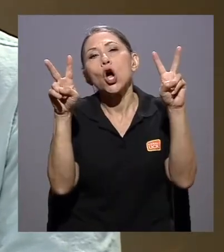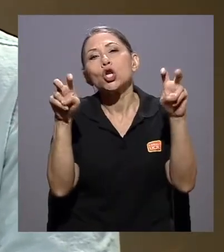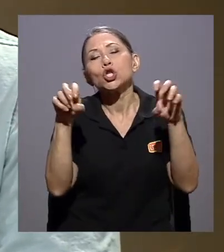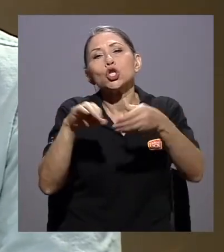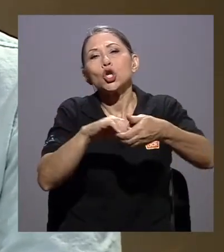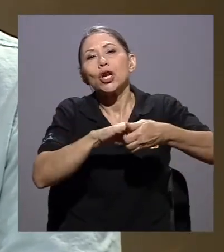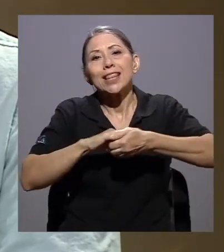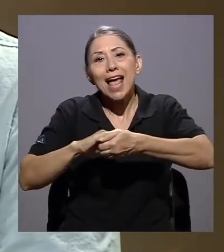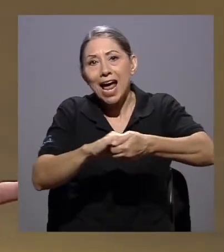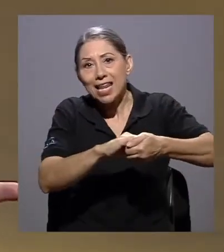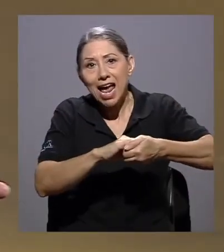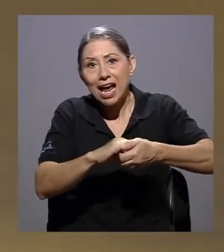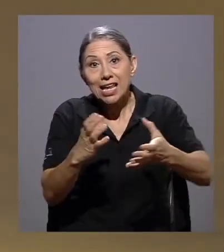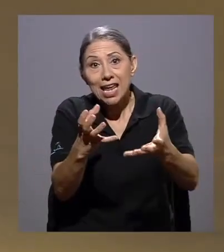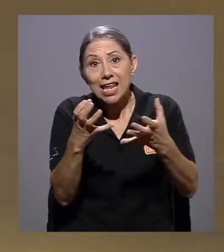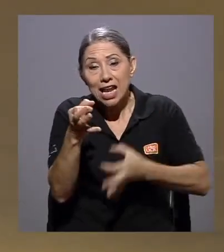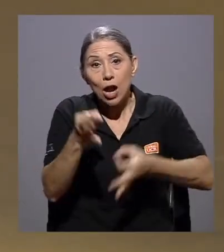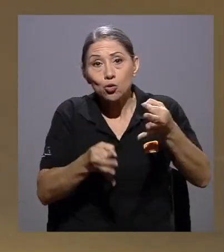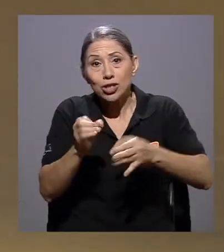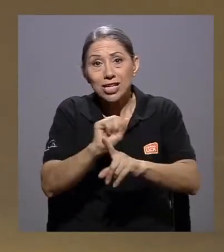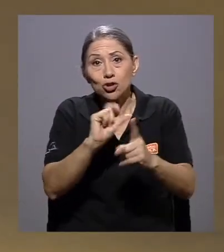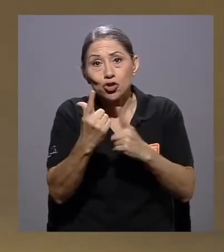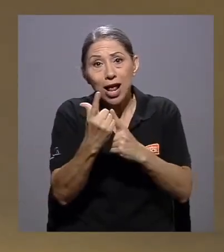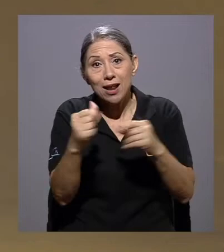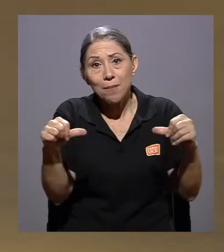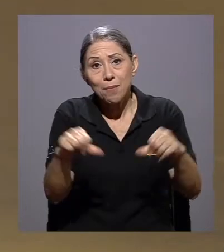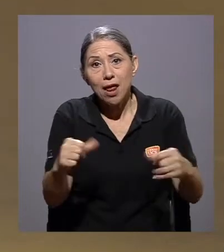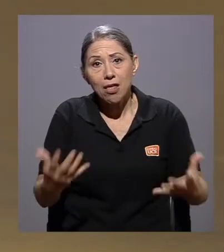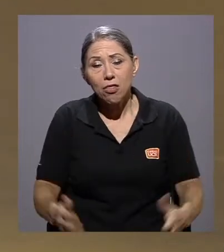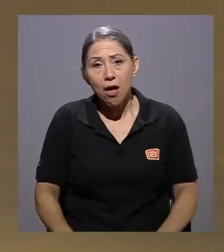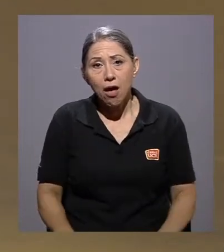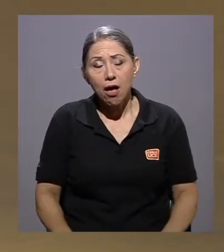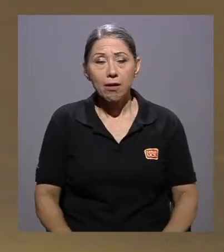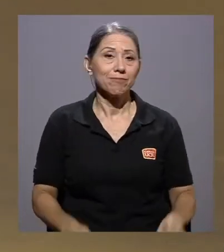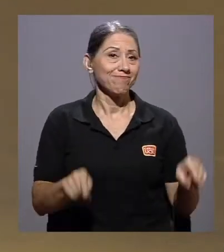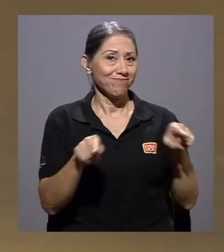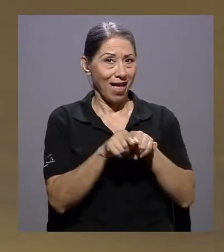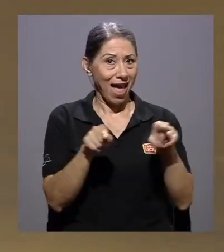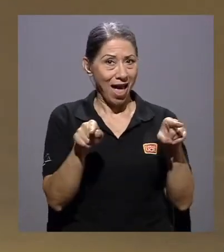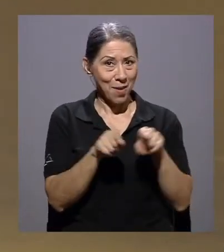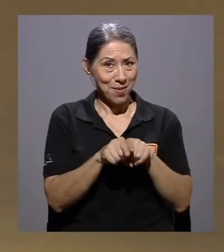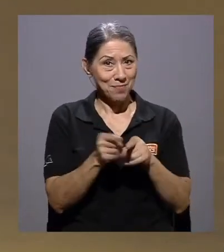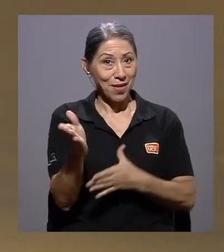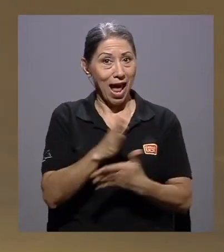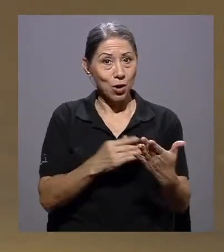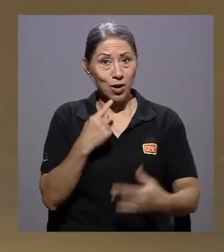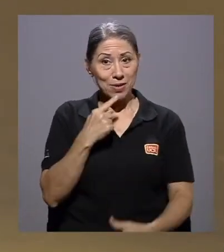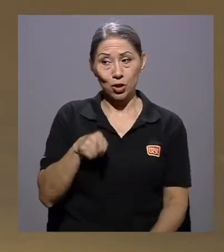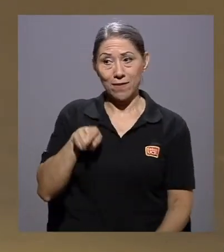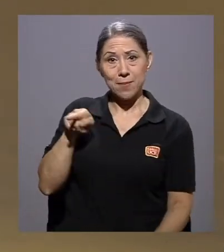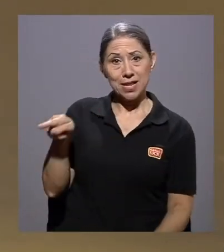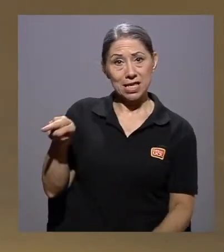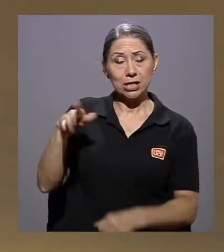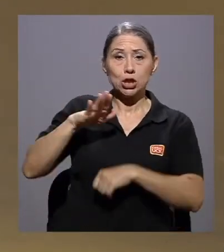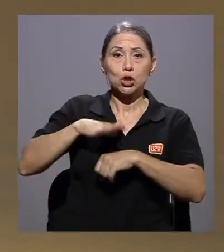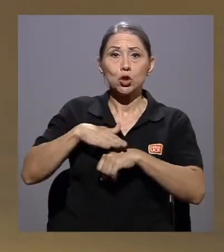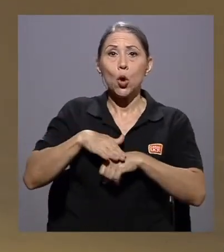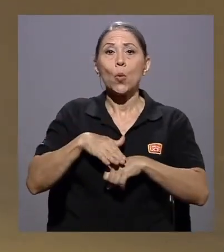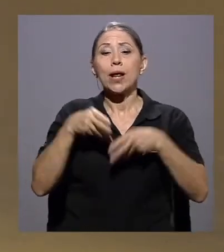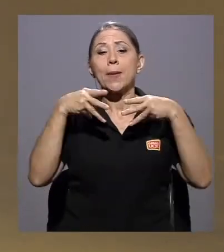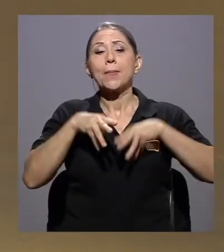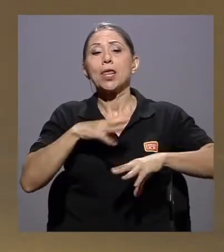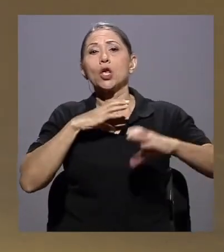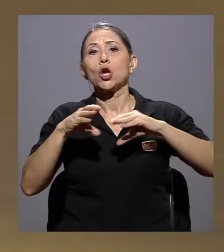pierde. Claro, y además ahí viene algo que mencionaba Martín respecto a los discursos mediáticos que más calan entonces,